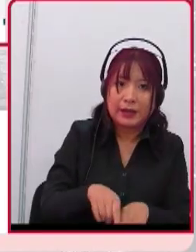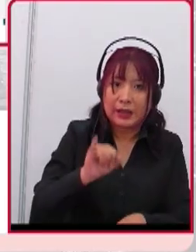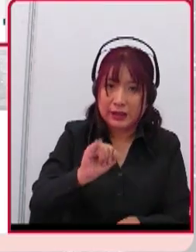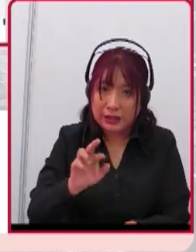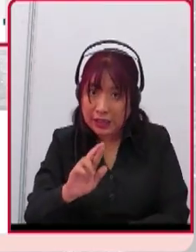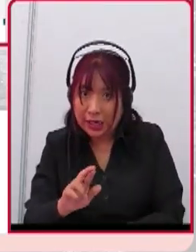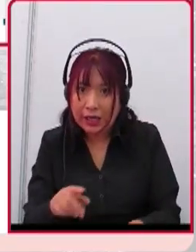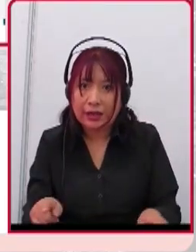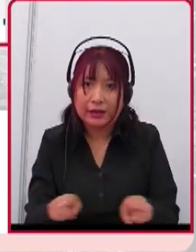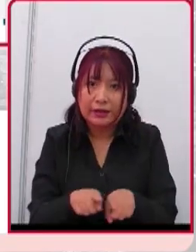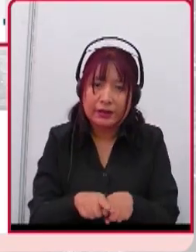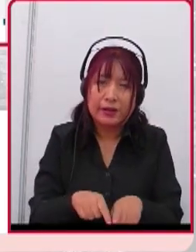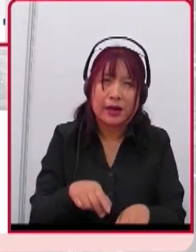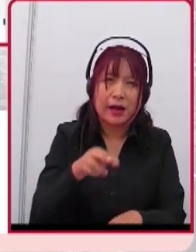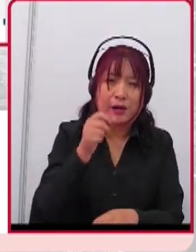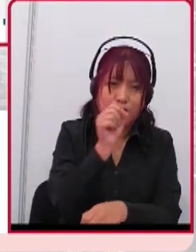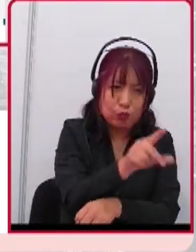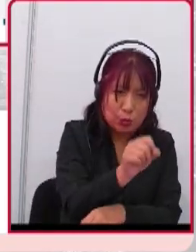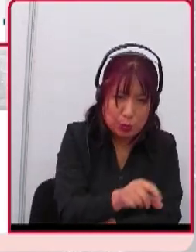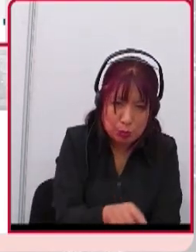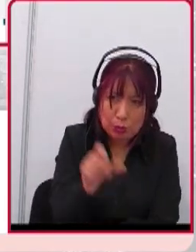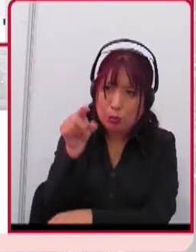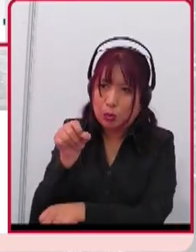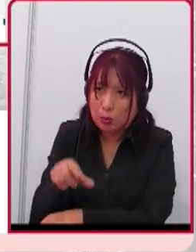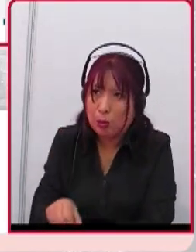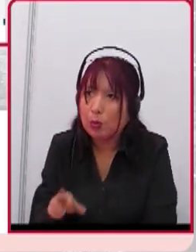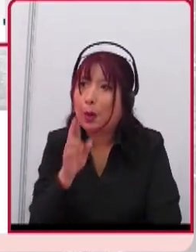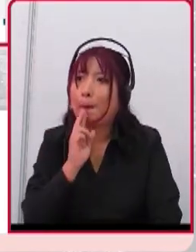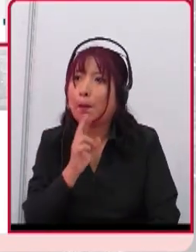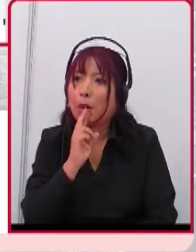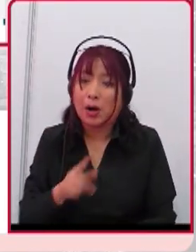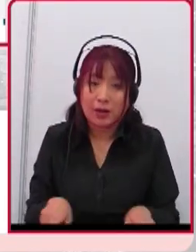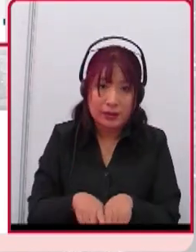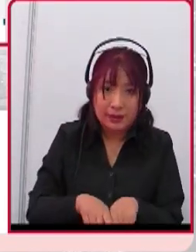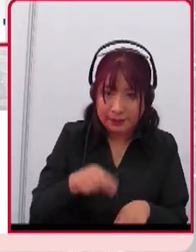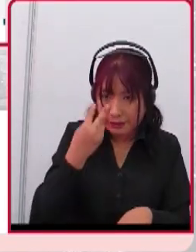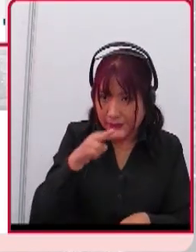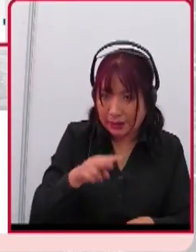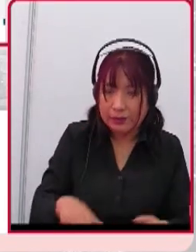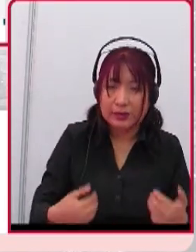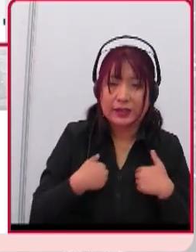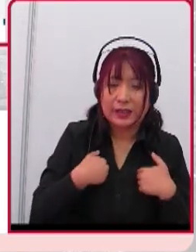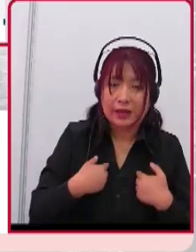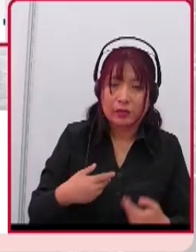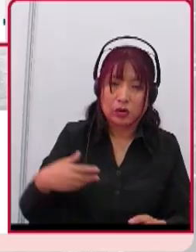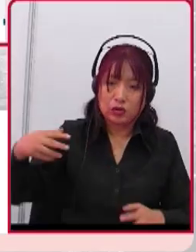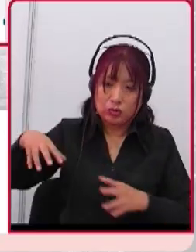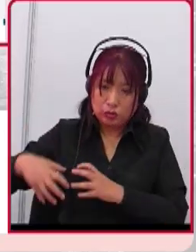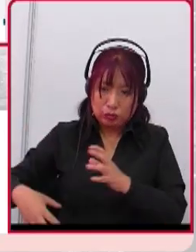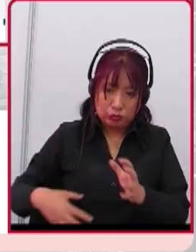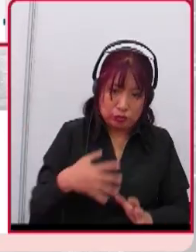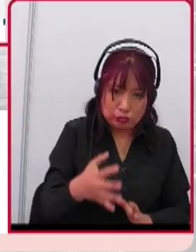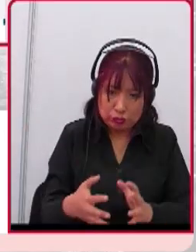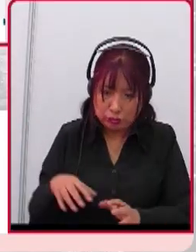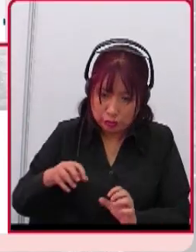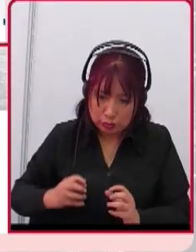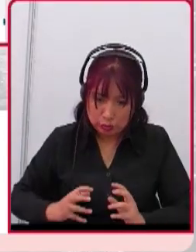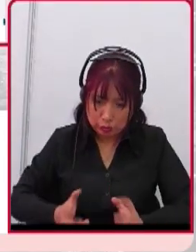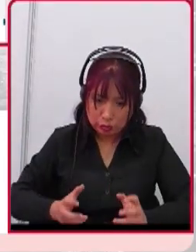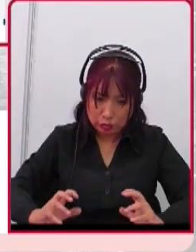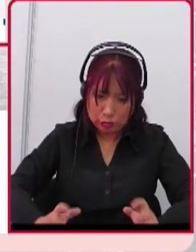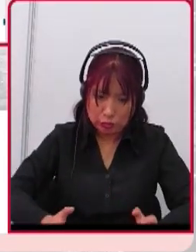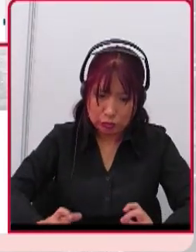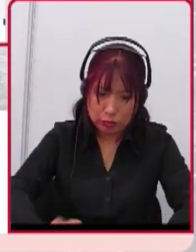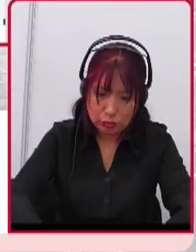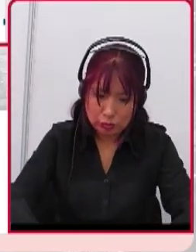procesamiento y localización y mapeo. Adicionalmente tendremos un desplazamiento. Este sistema directamente controlará con tracción